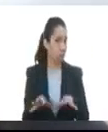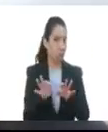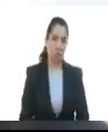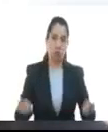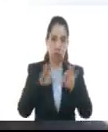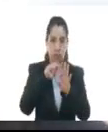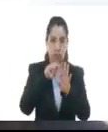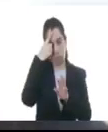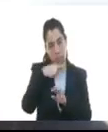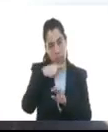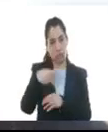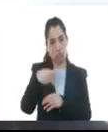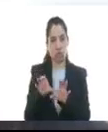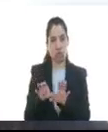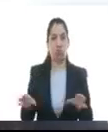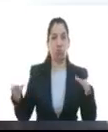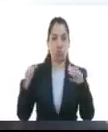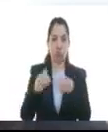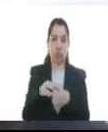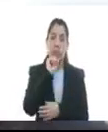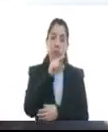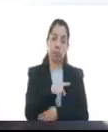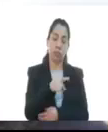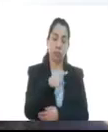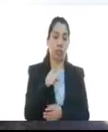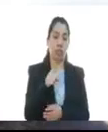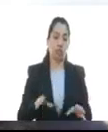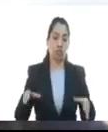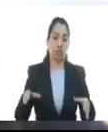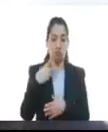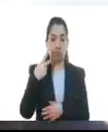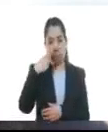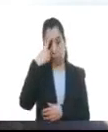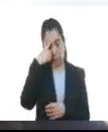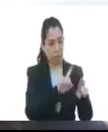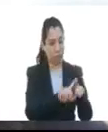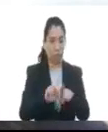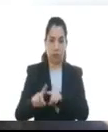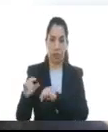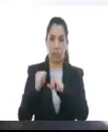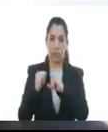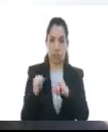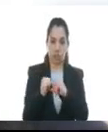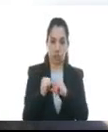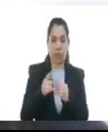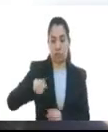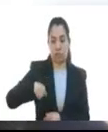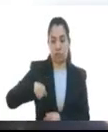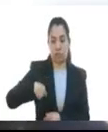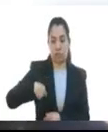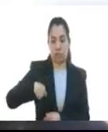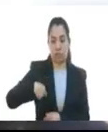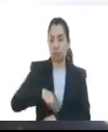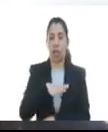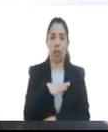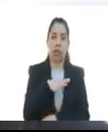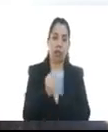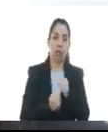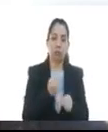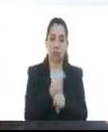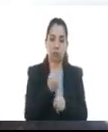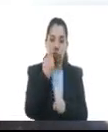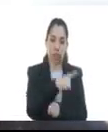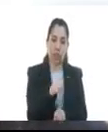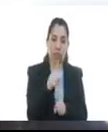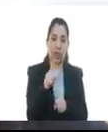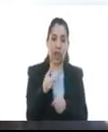es importante también para las distintas instituciones que hemos tenido la oportunidad de acercarnos a sus trabajos,